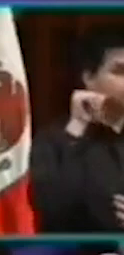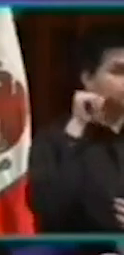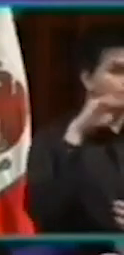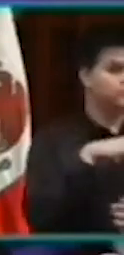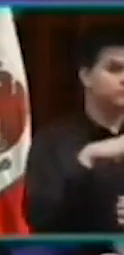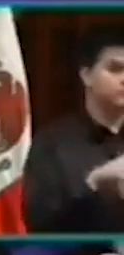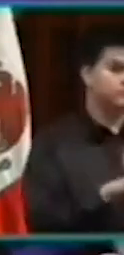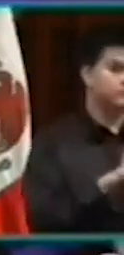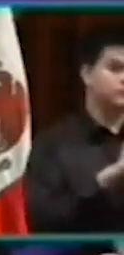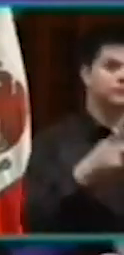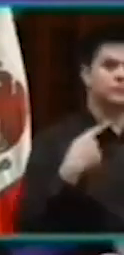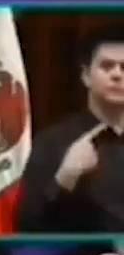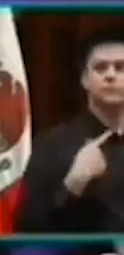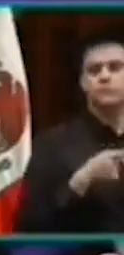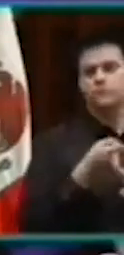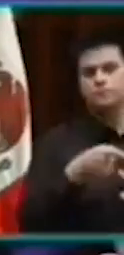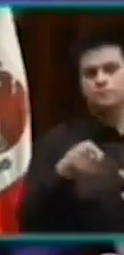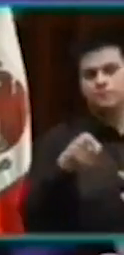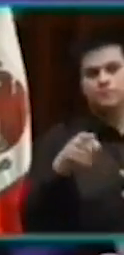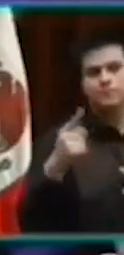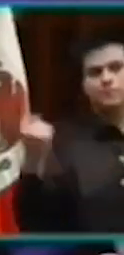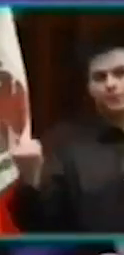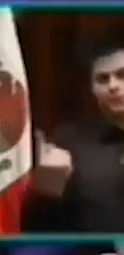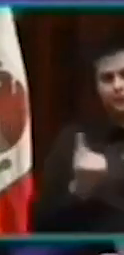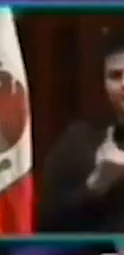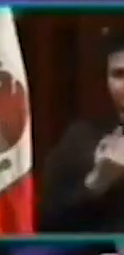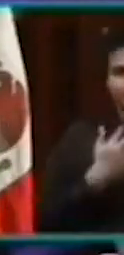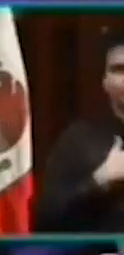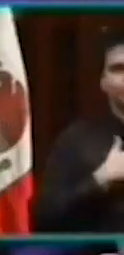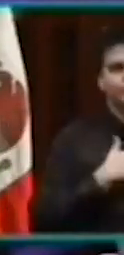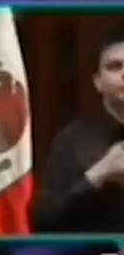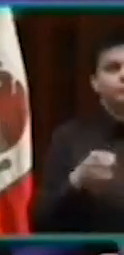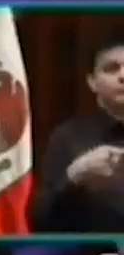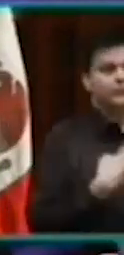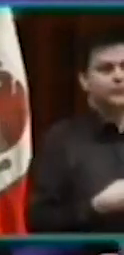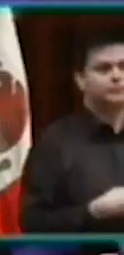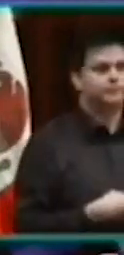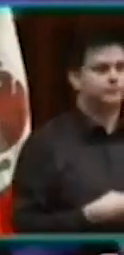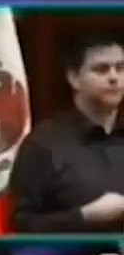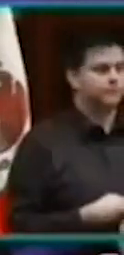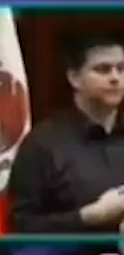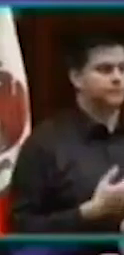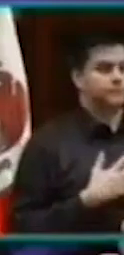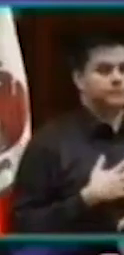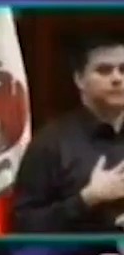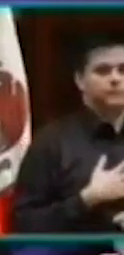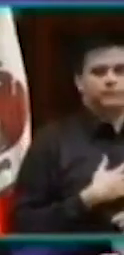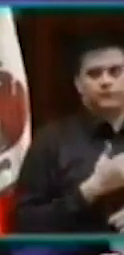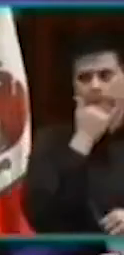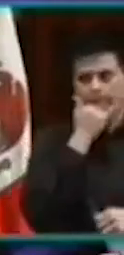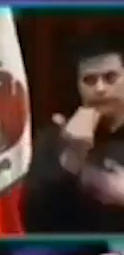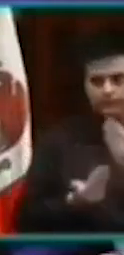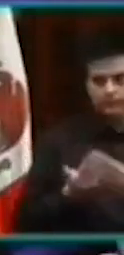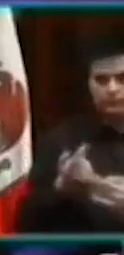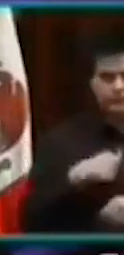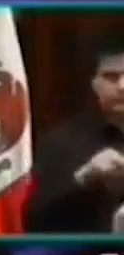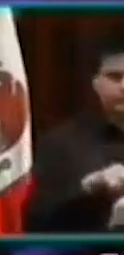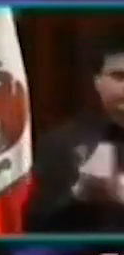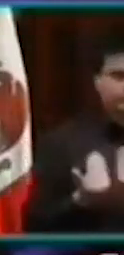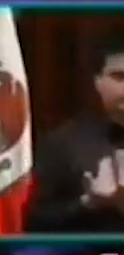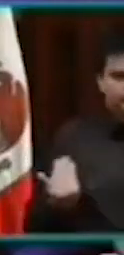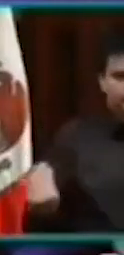y accesibilidad de nuevo léon no es chávez fue notificado por el personal médico que sus pruebas de kobe